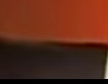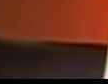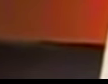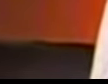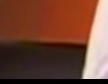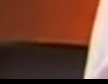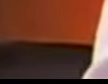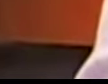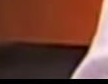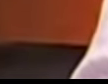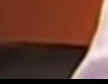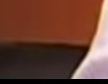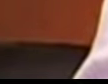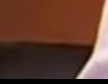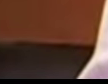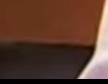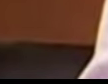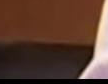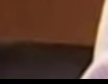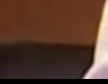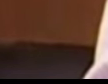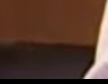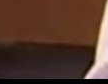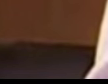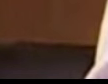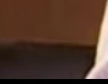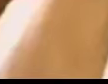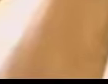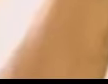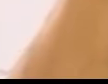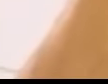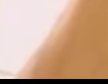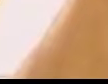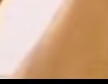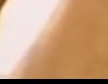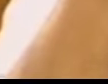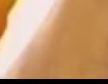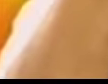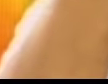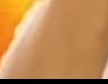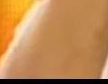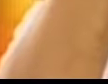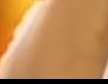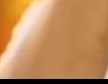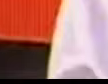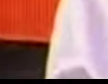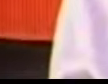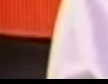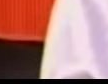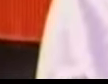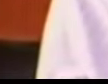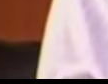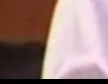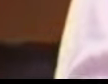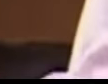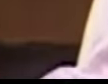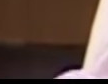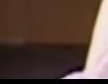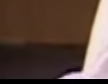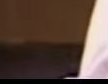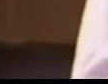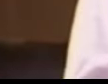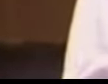Chasnami, ñukanchi, ya. Pasa a los mejores artistas de vez en cuando. A Pavarotti también le pasaba de vez en cuando. Ay, es la ventaja de ser presi,